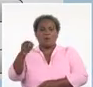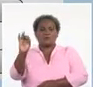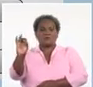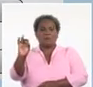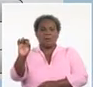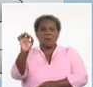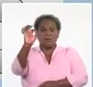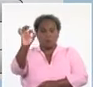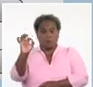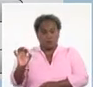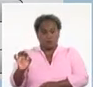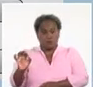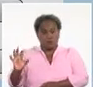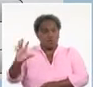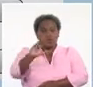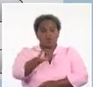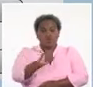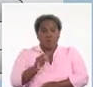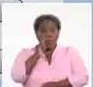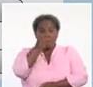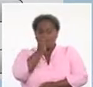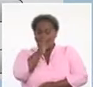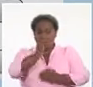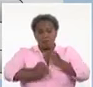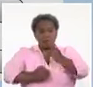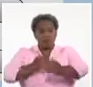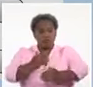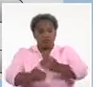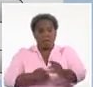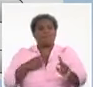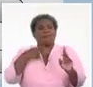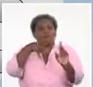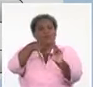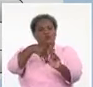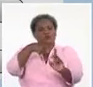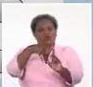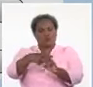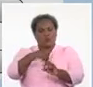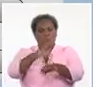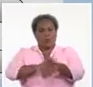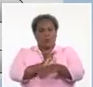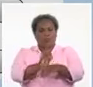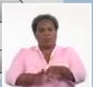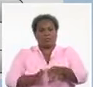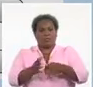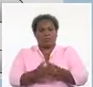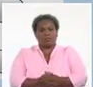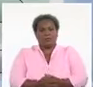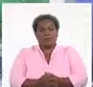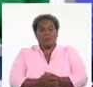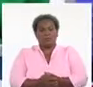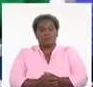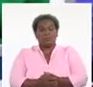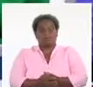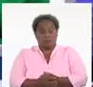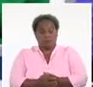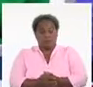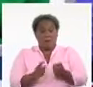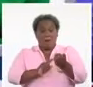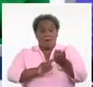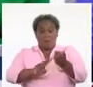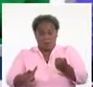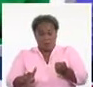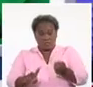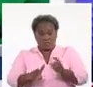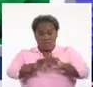de todas las muestras procesadas resultaran positivas a la COVID. De todas las provincias y el municipio especial